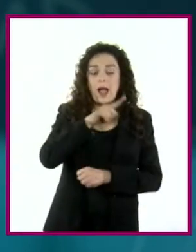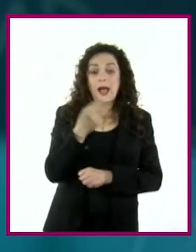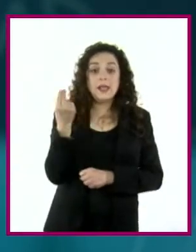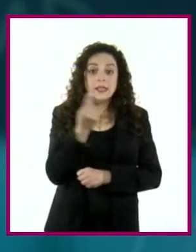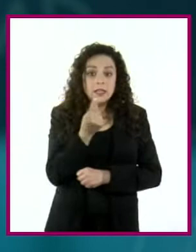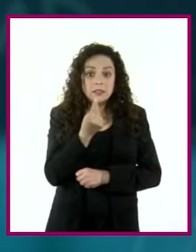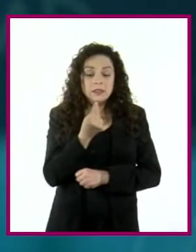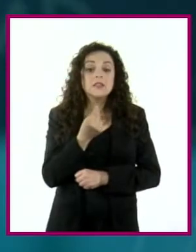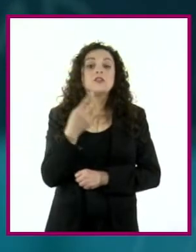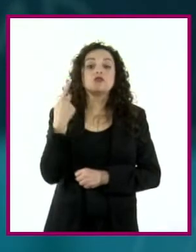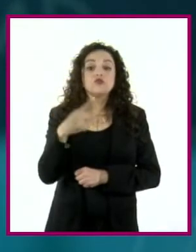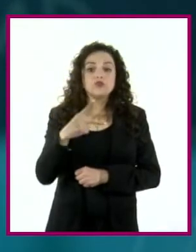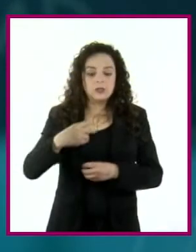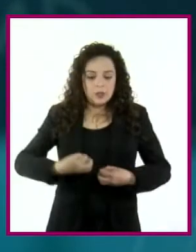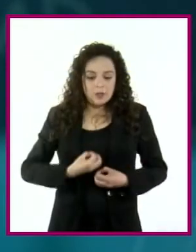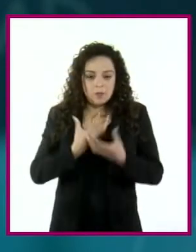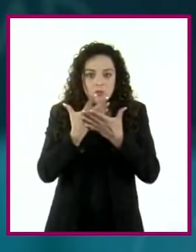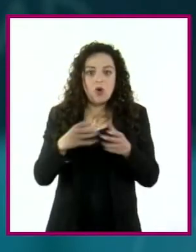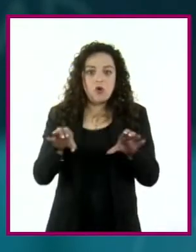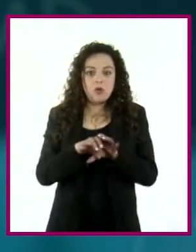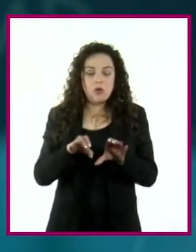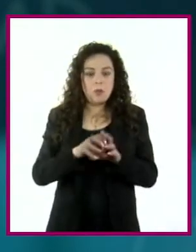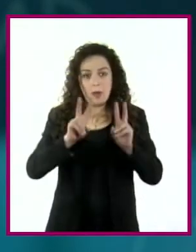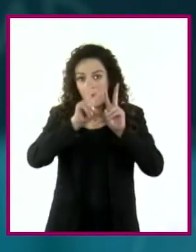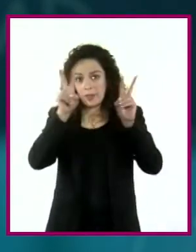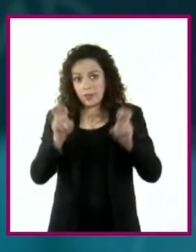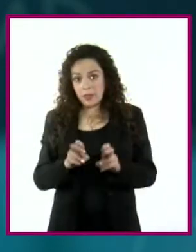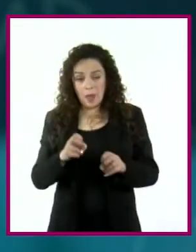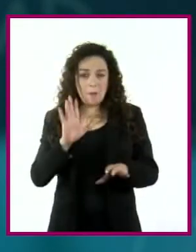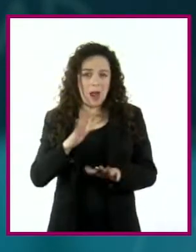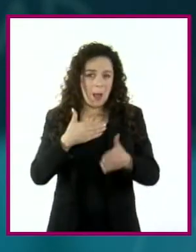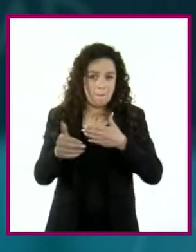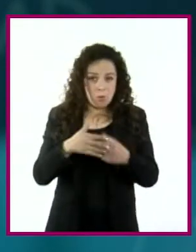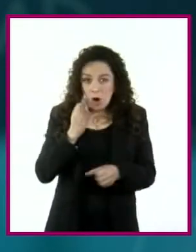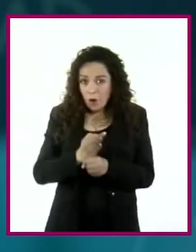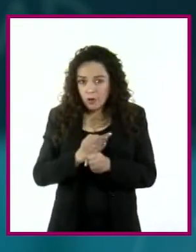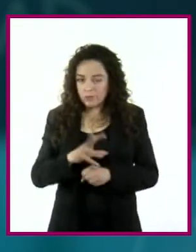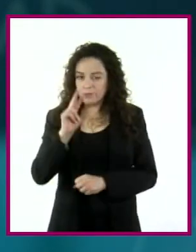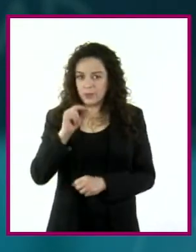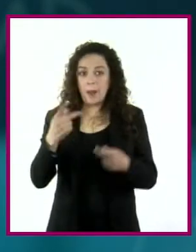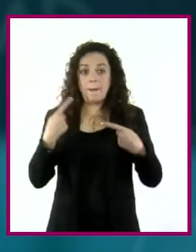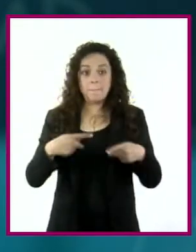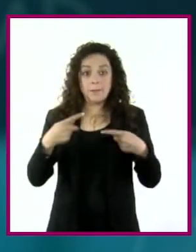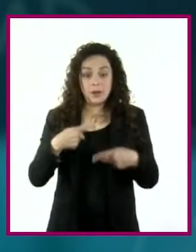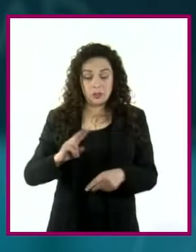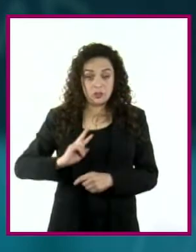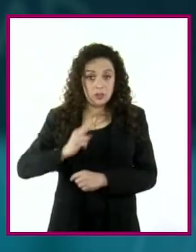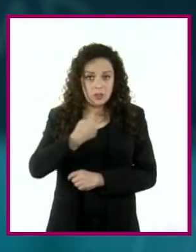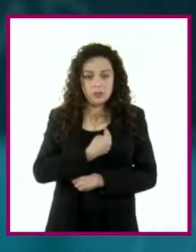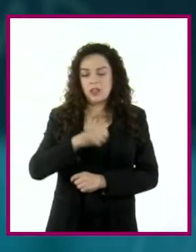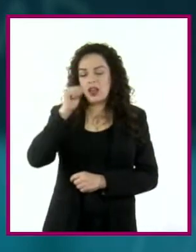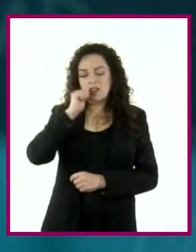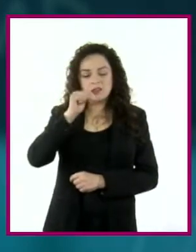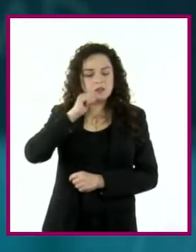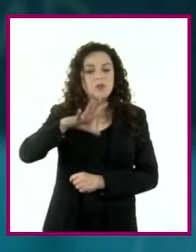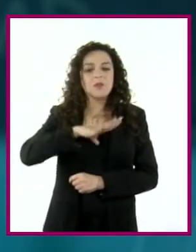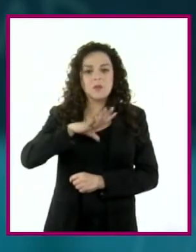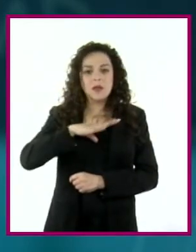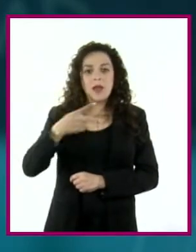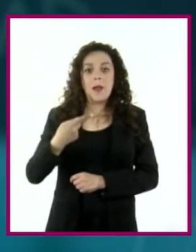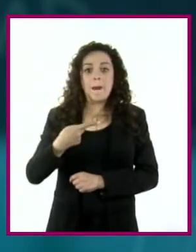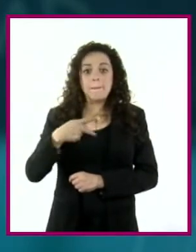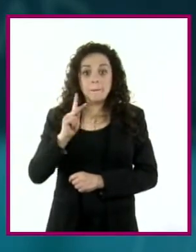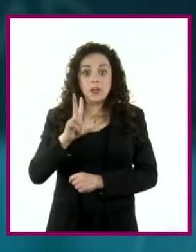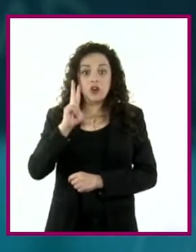de la identidad de la persona y no se trata de un tema que esté de moda. Personas transgénero han existido siempre, pero por no